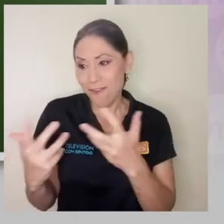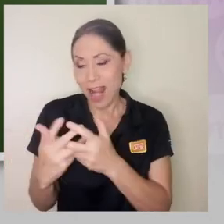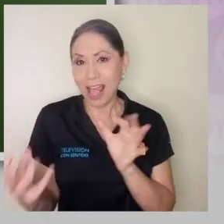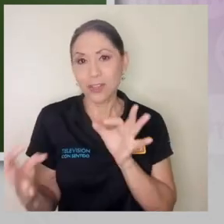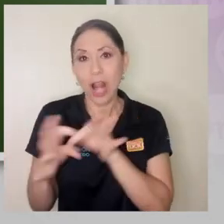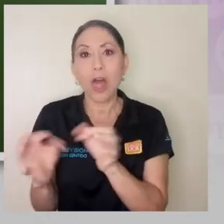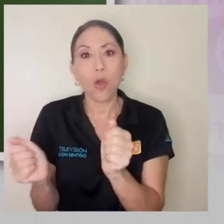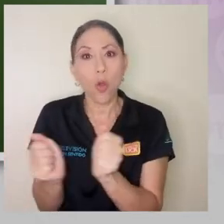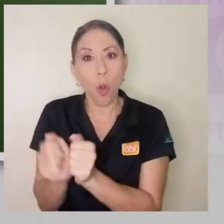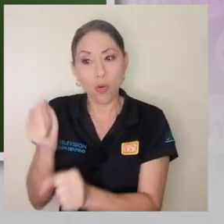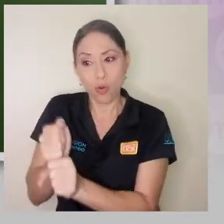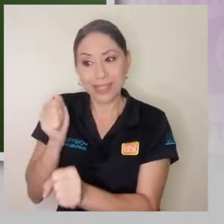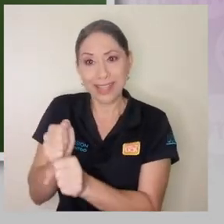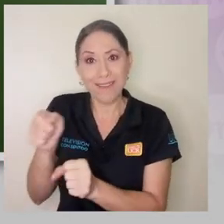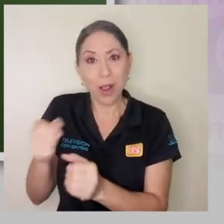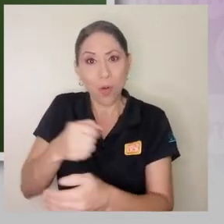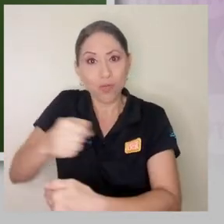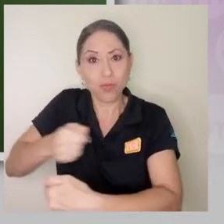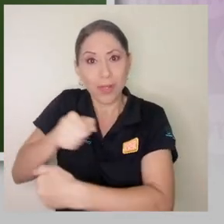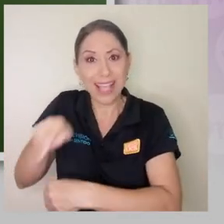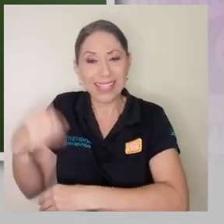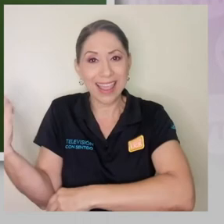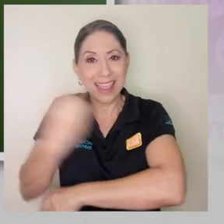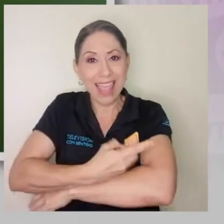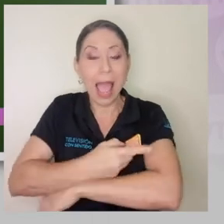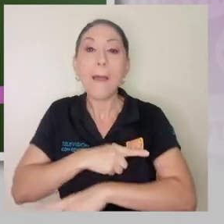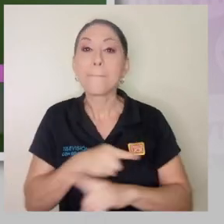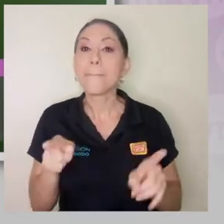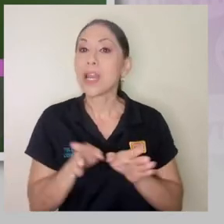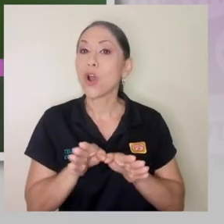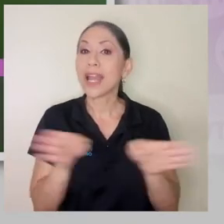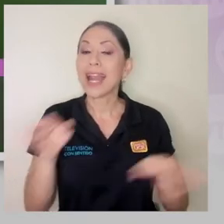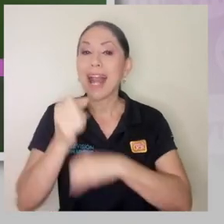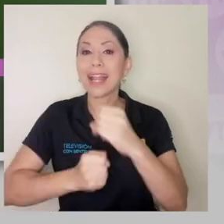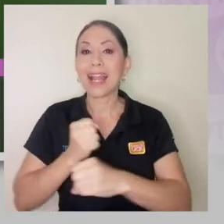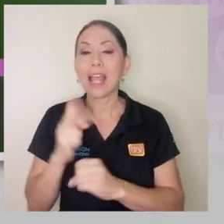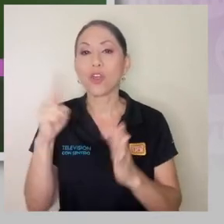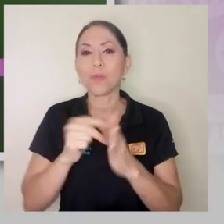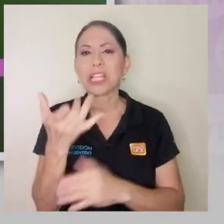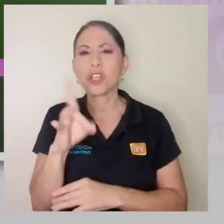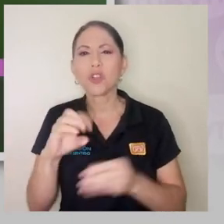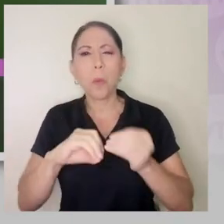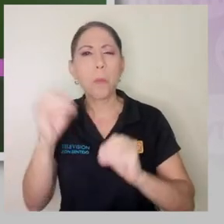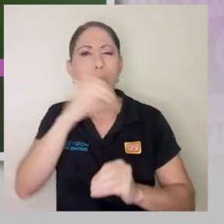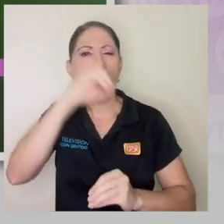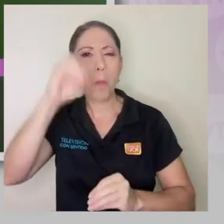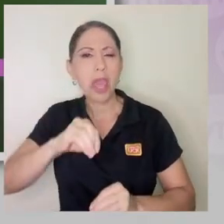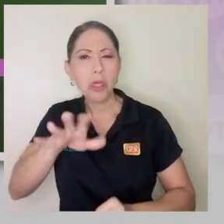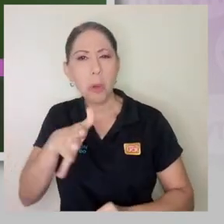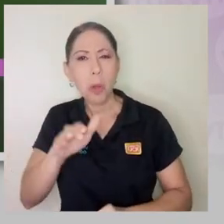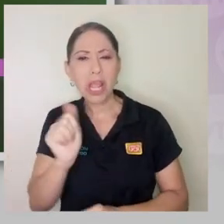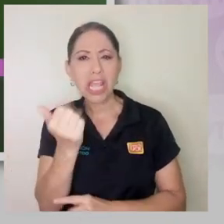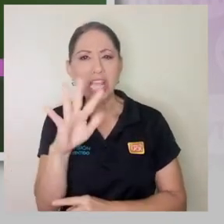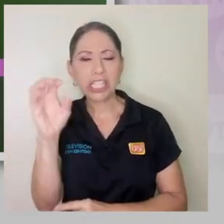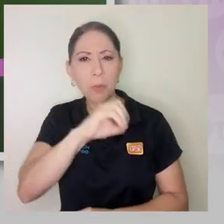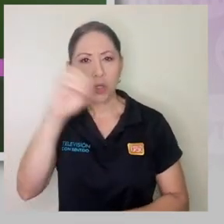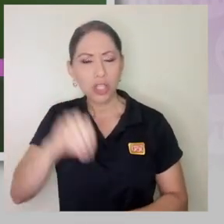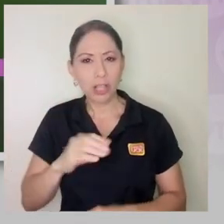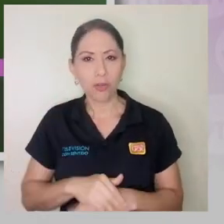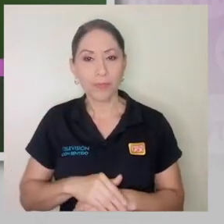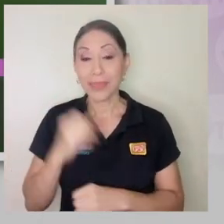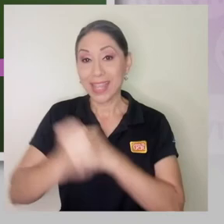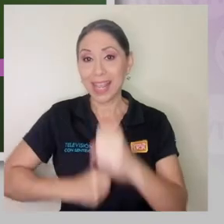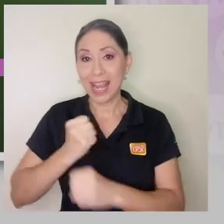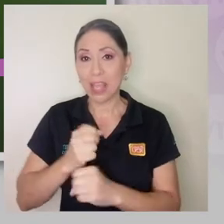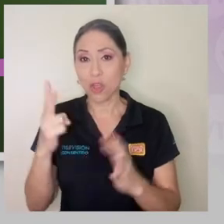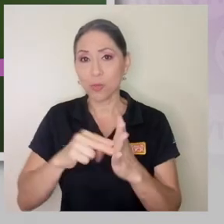de ese día. Pero de forma general, en el 2018 anduvo en promedio como en un 15%. Y en